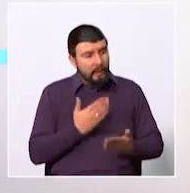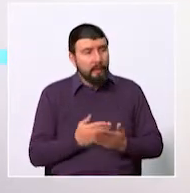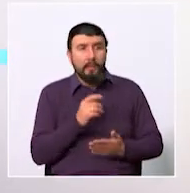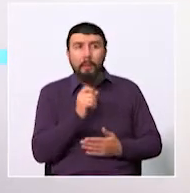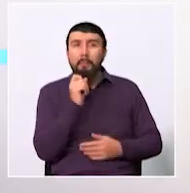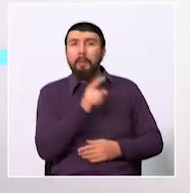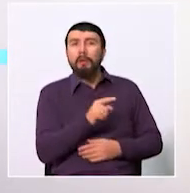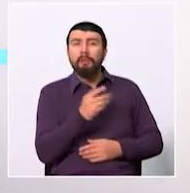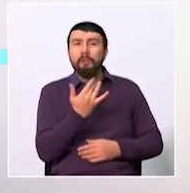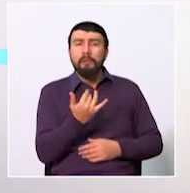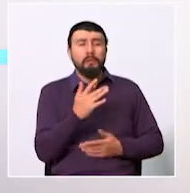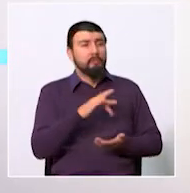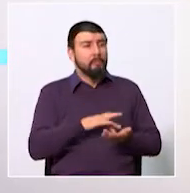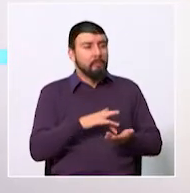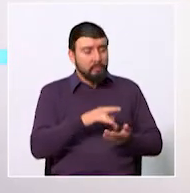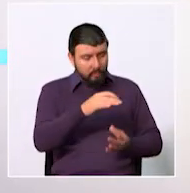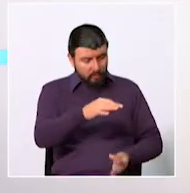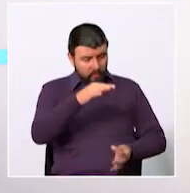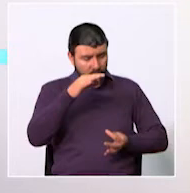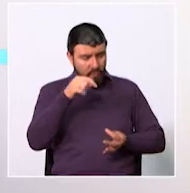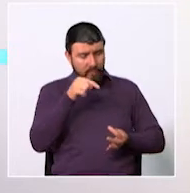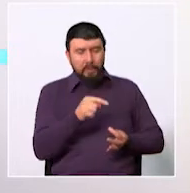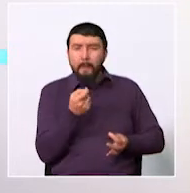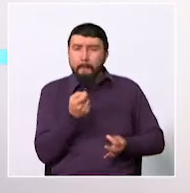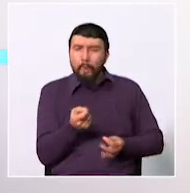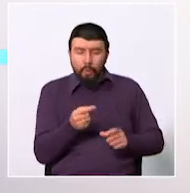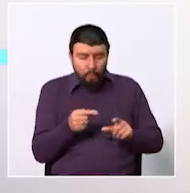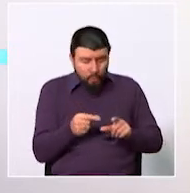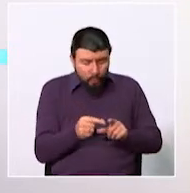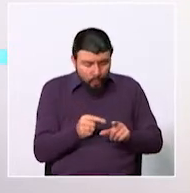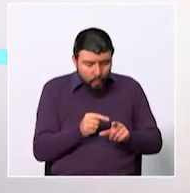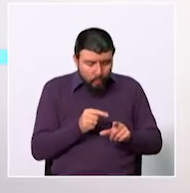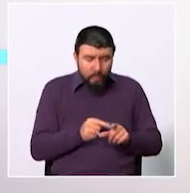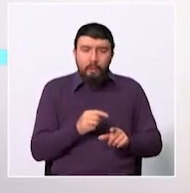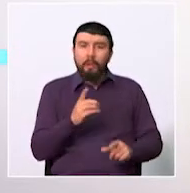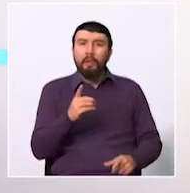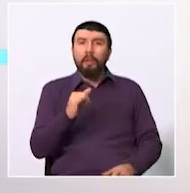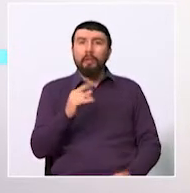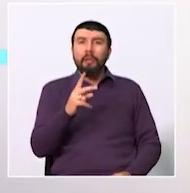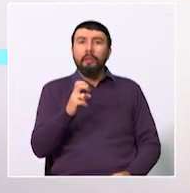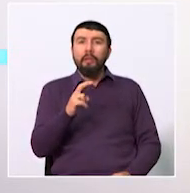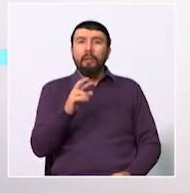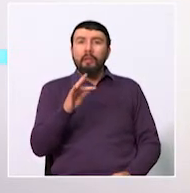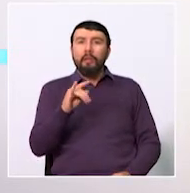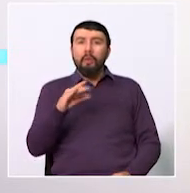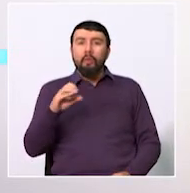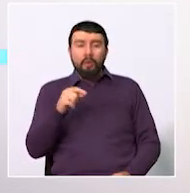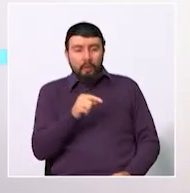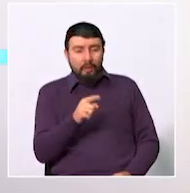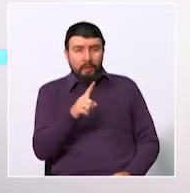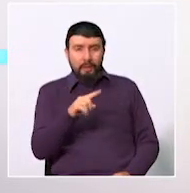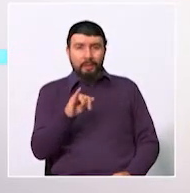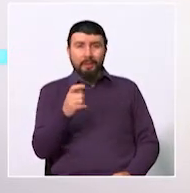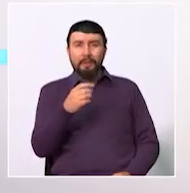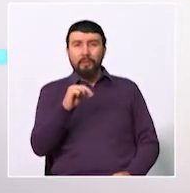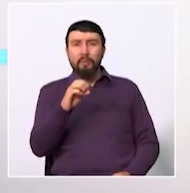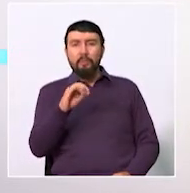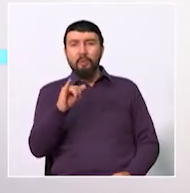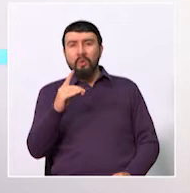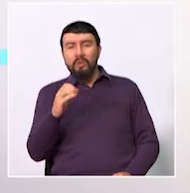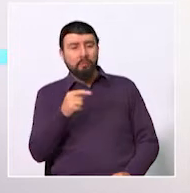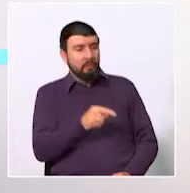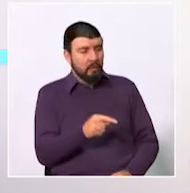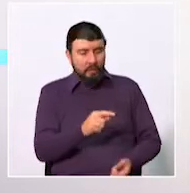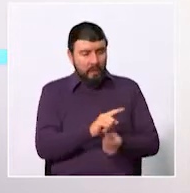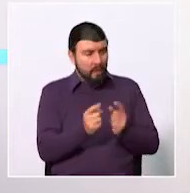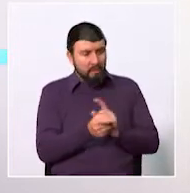resultado de mención a pequeñas formaciones diverticular es aisladas en sin moldes sin cambios inflamatorios de diagnóstico